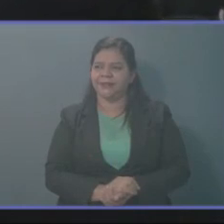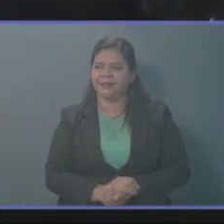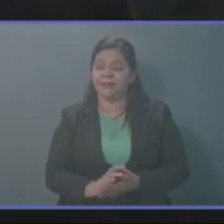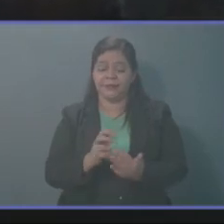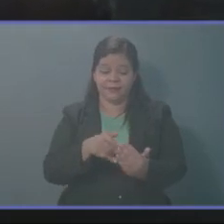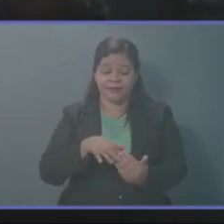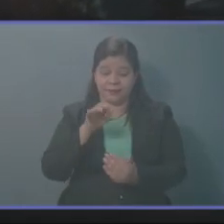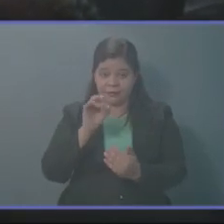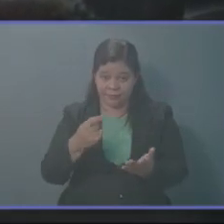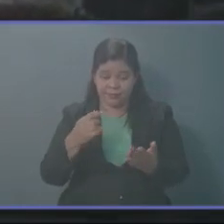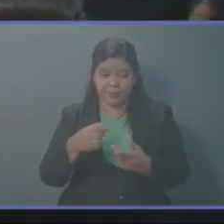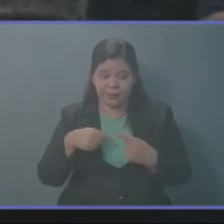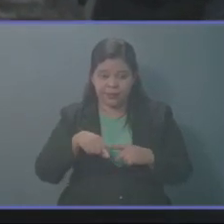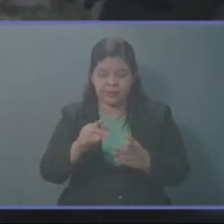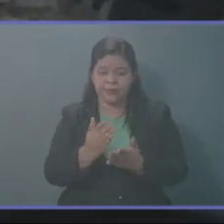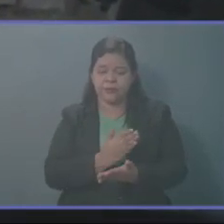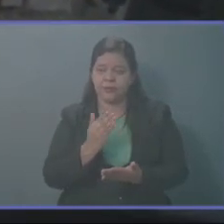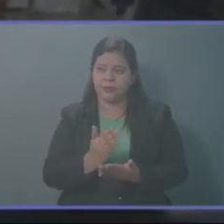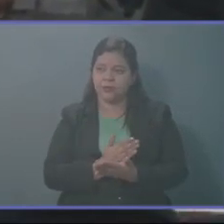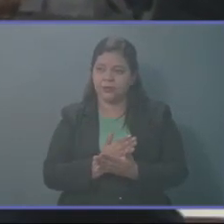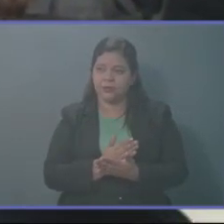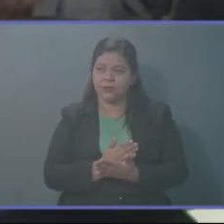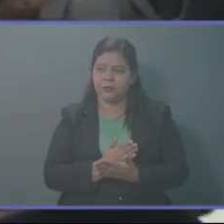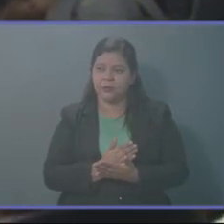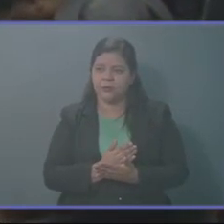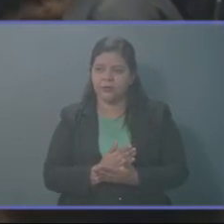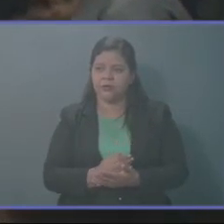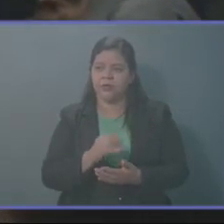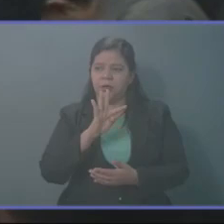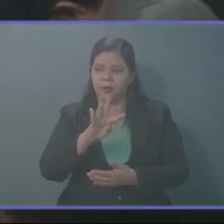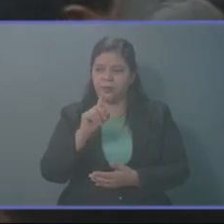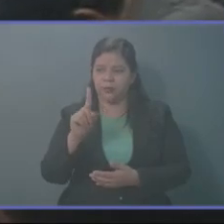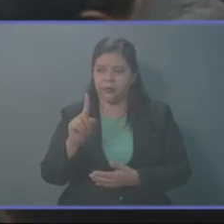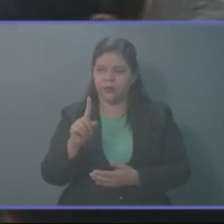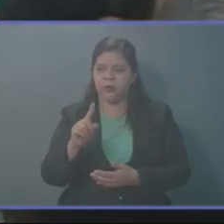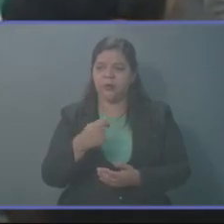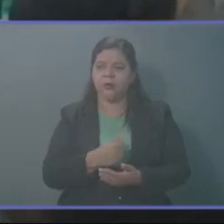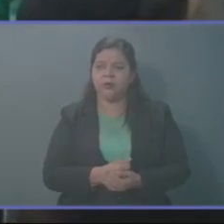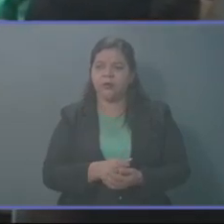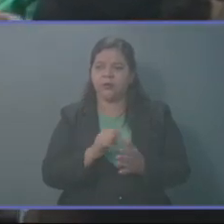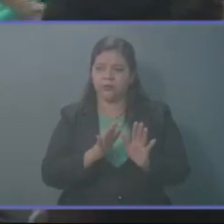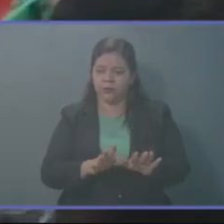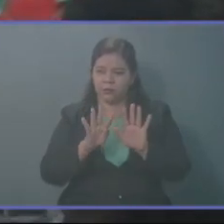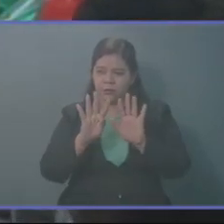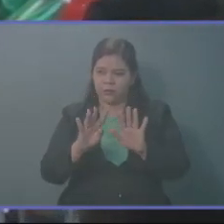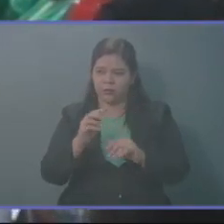Expediente en estudio. El 4.1, expediente